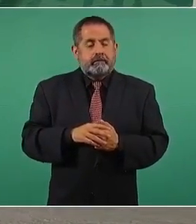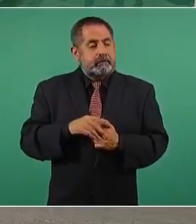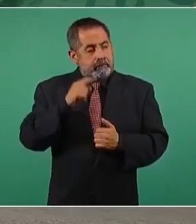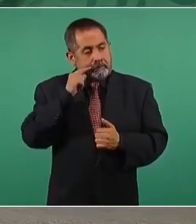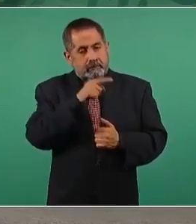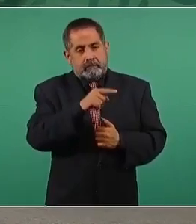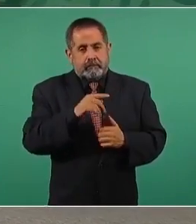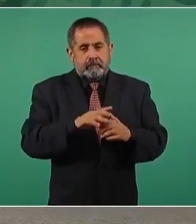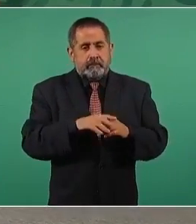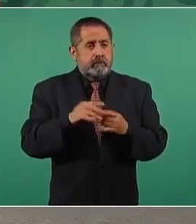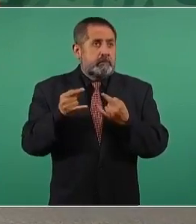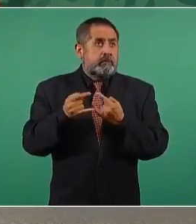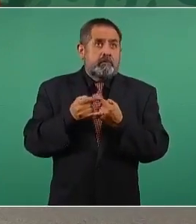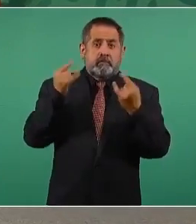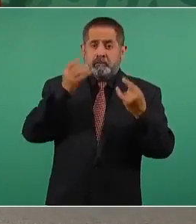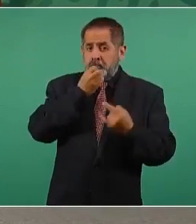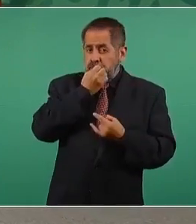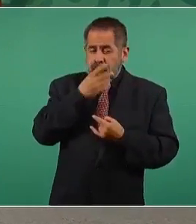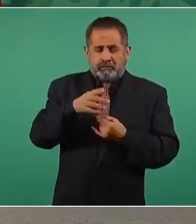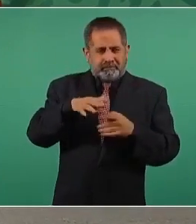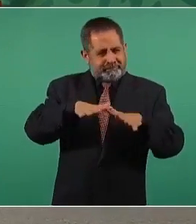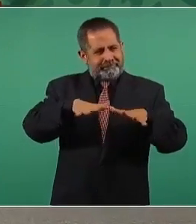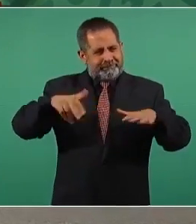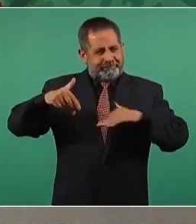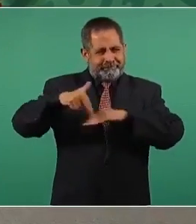es la historia, en el malecón,